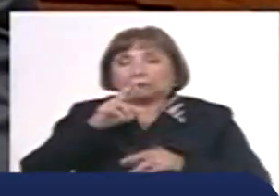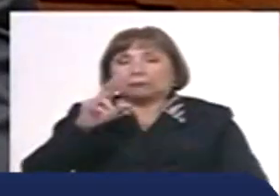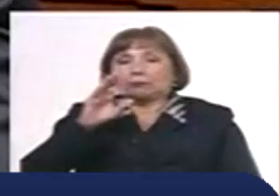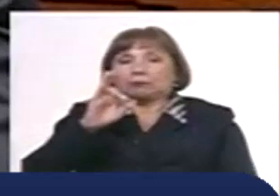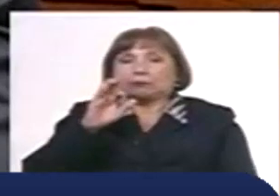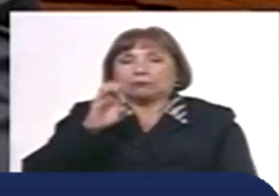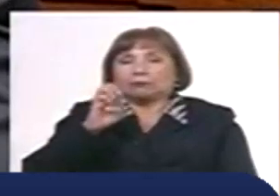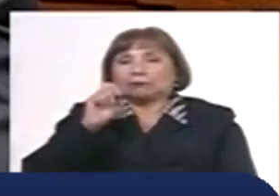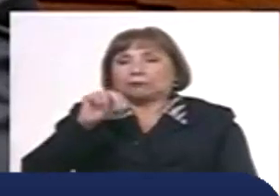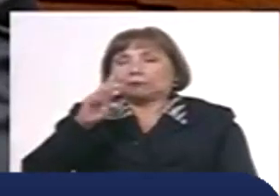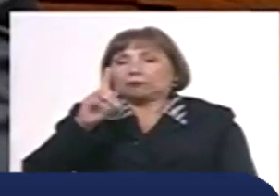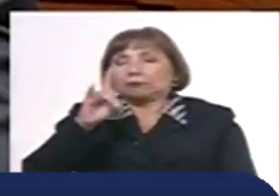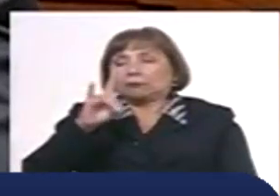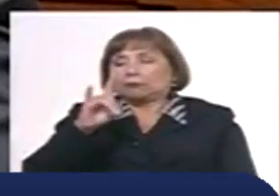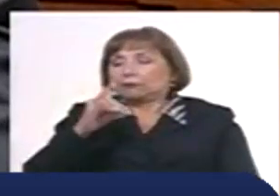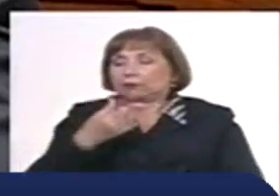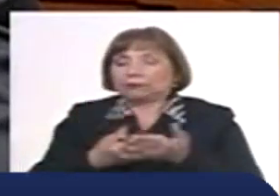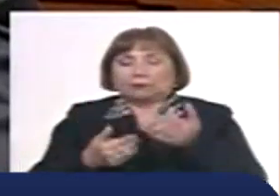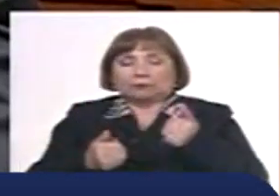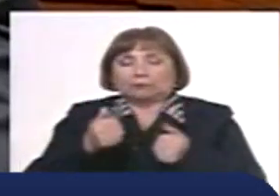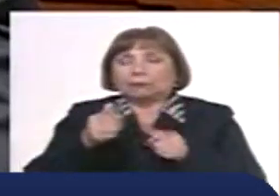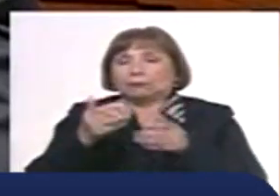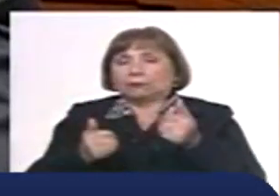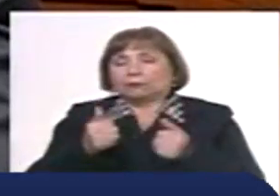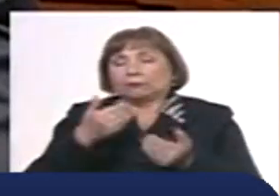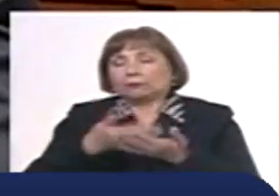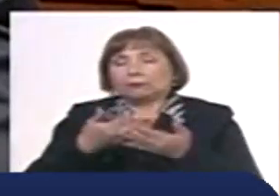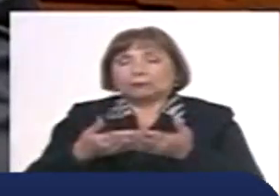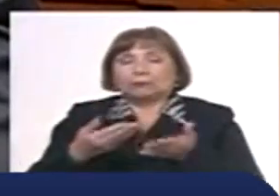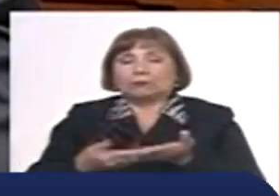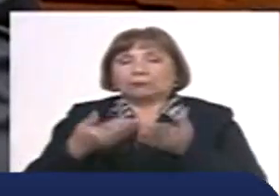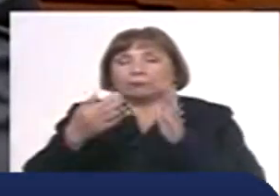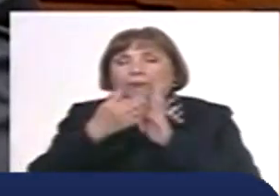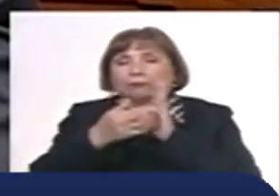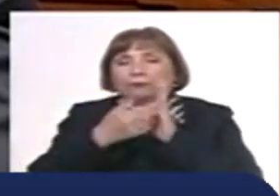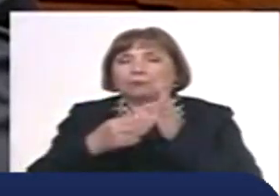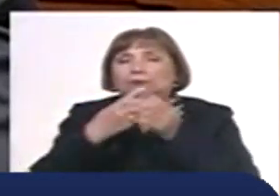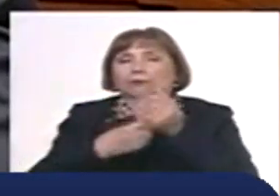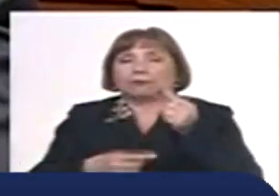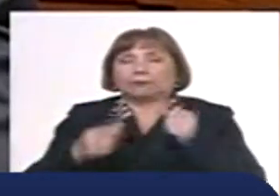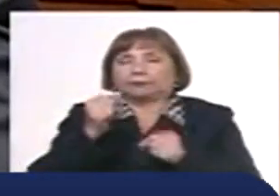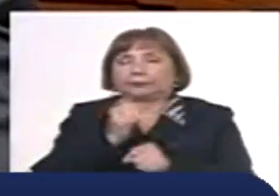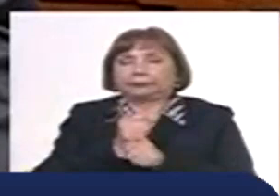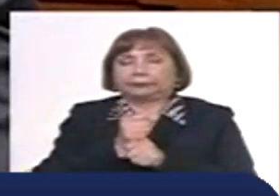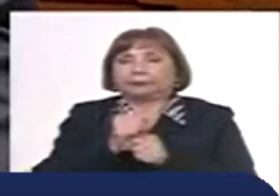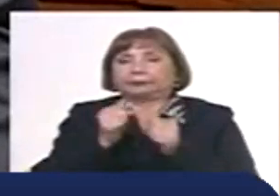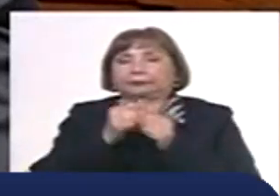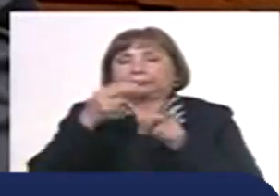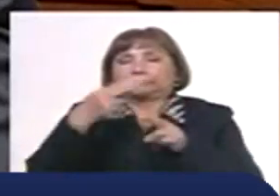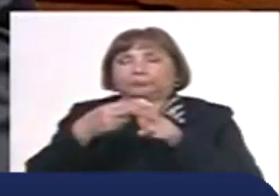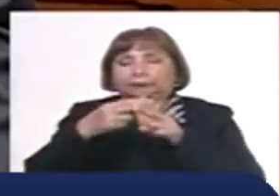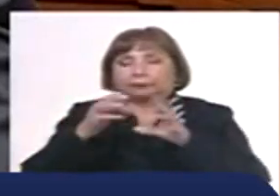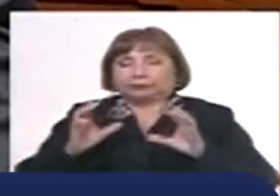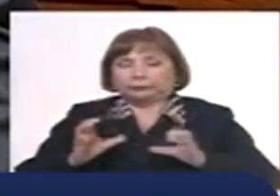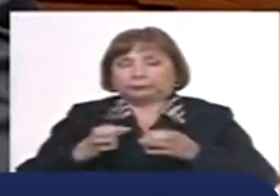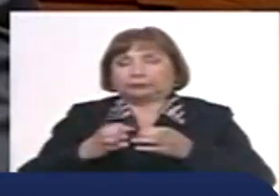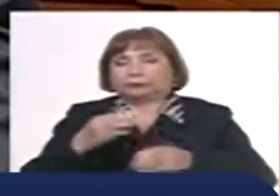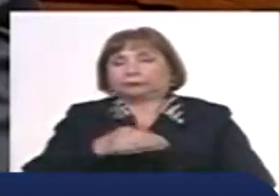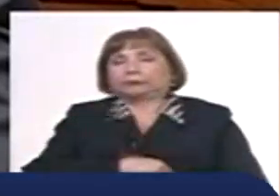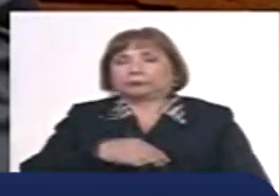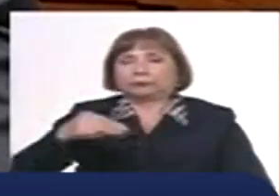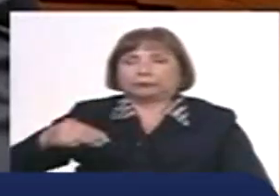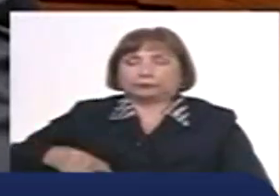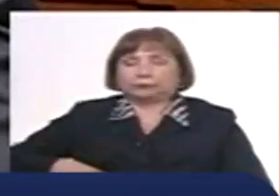anti-referéndum, respecto de la cual planteo cuestión de confianza en nombre del Consejo de